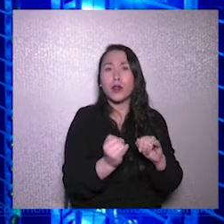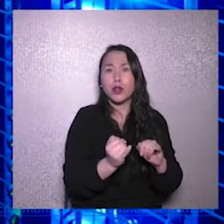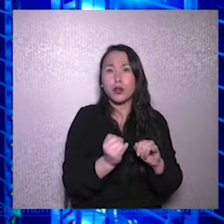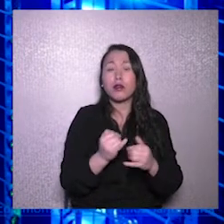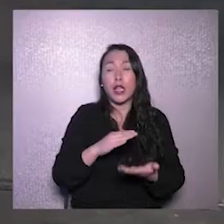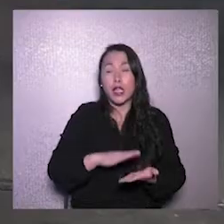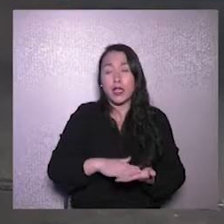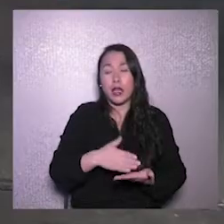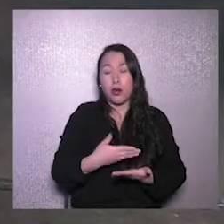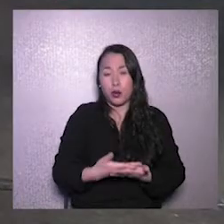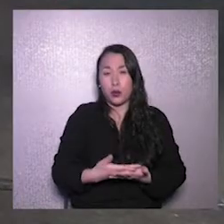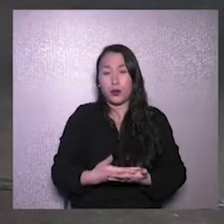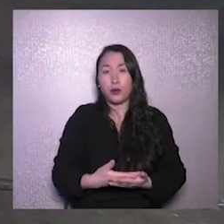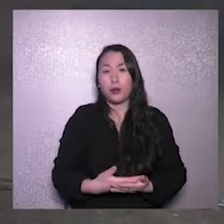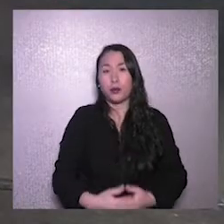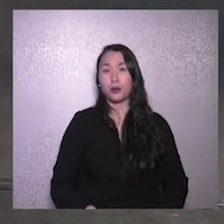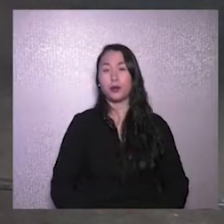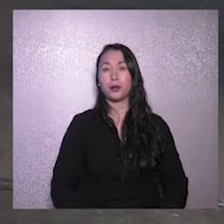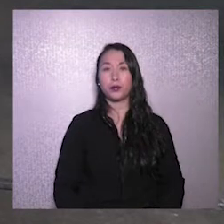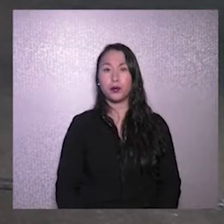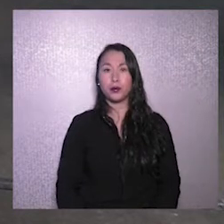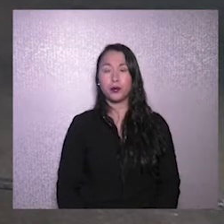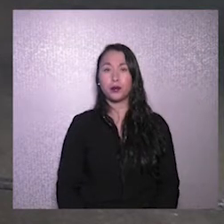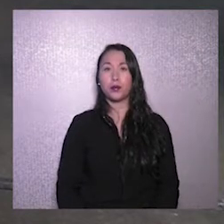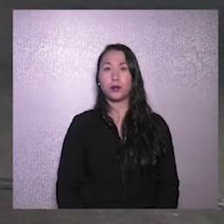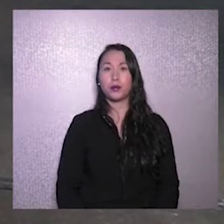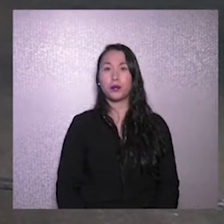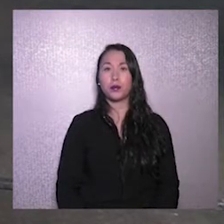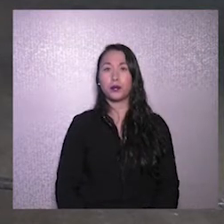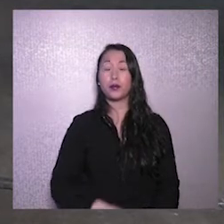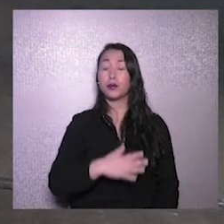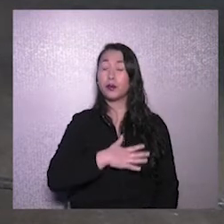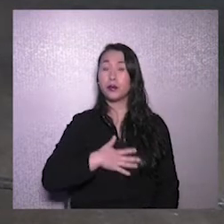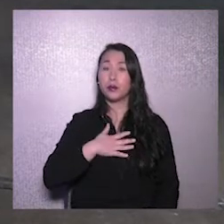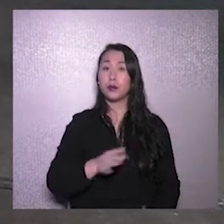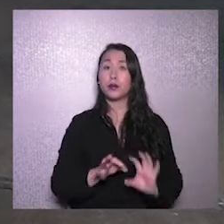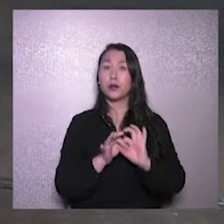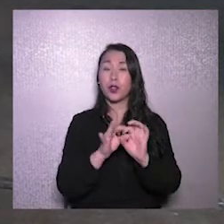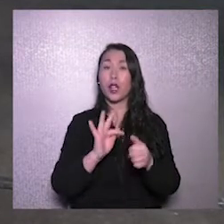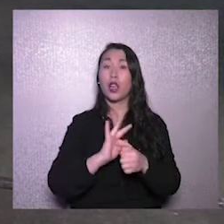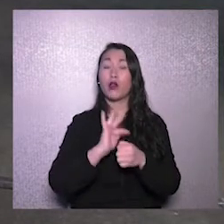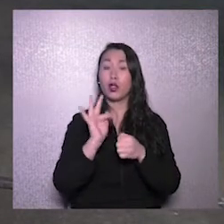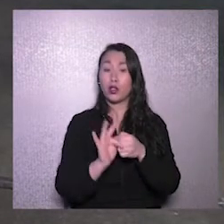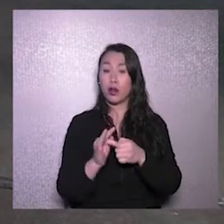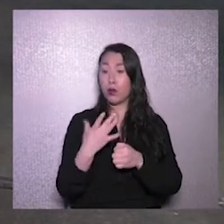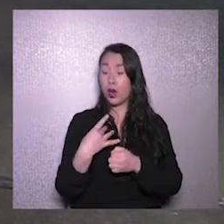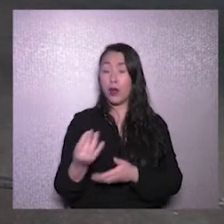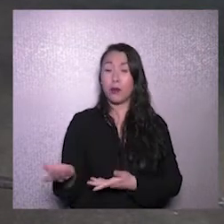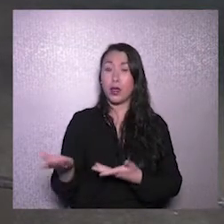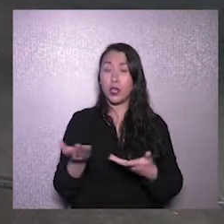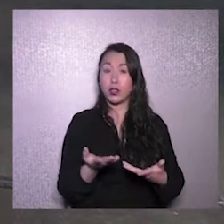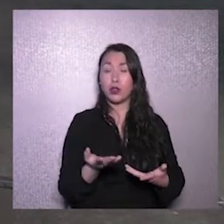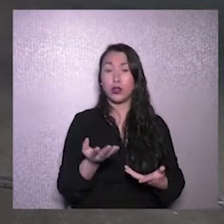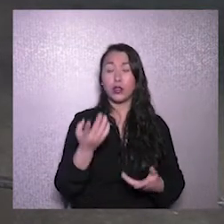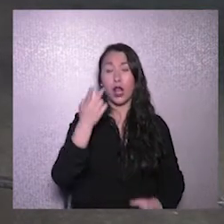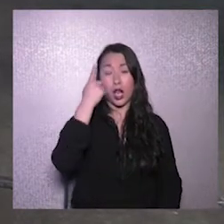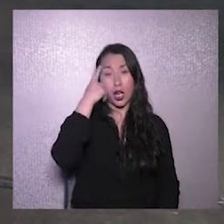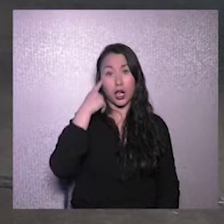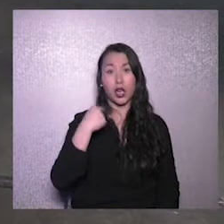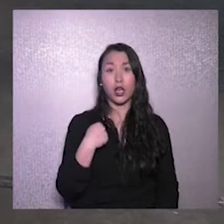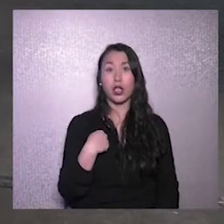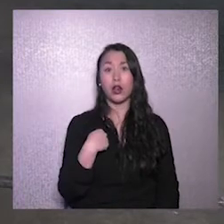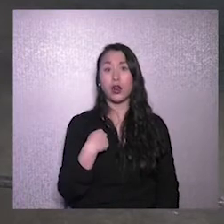salud. Y quiero agradecer a la Fundación por la invitación. Creo que